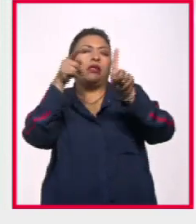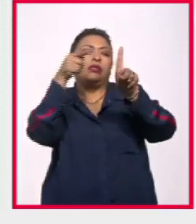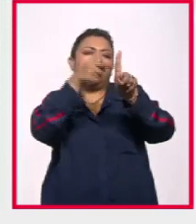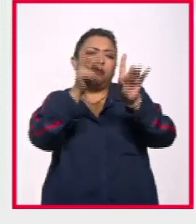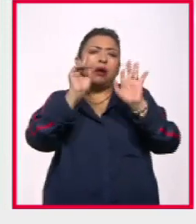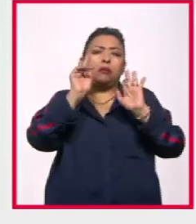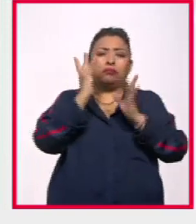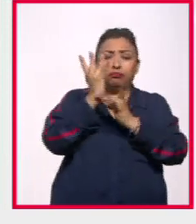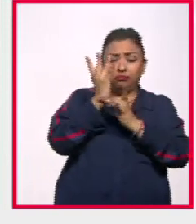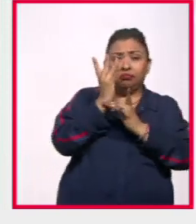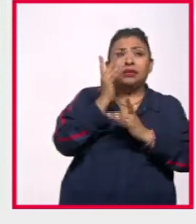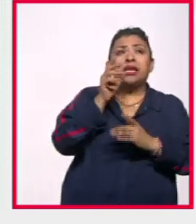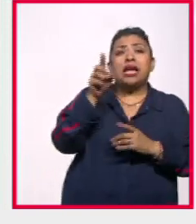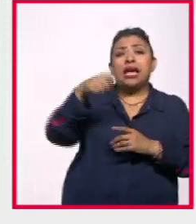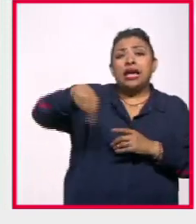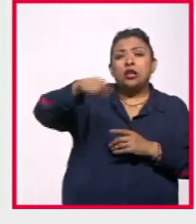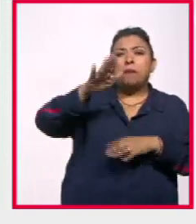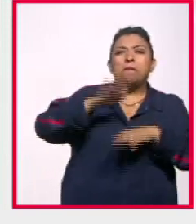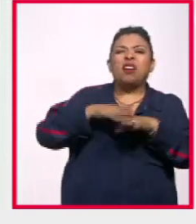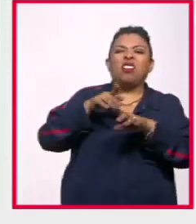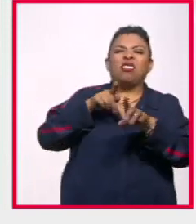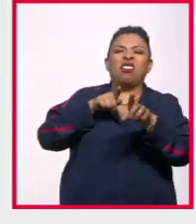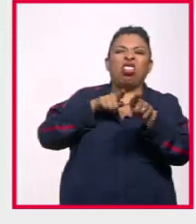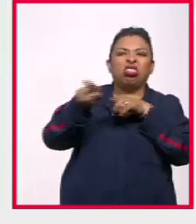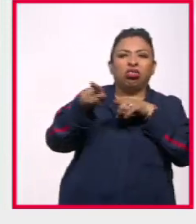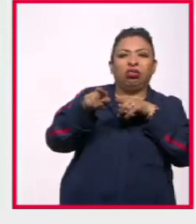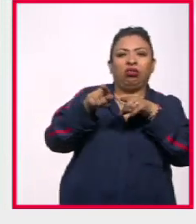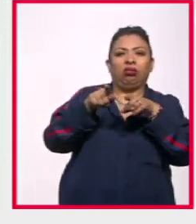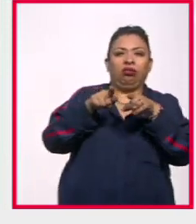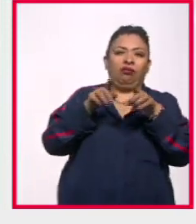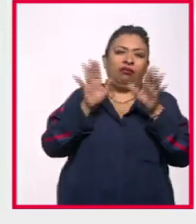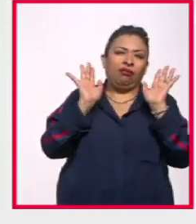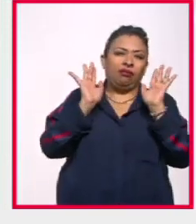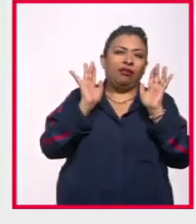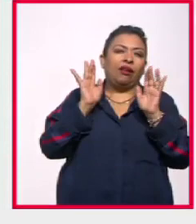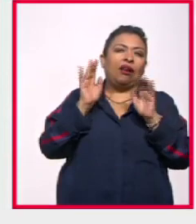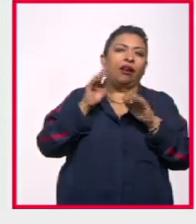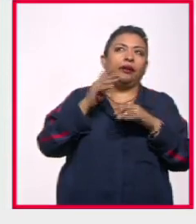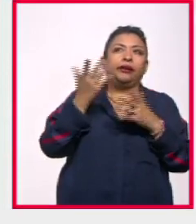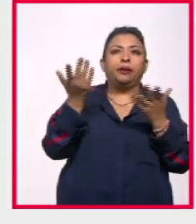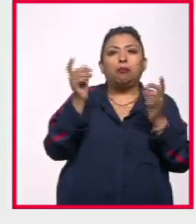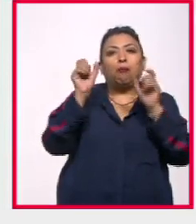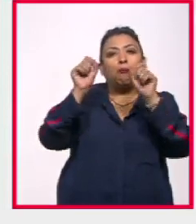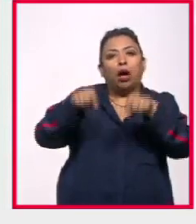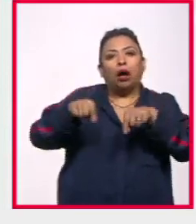Pero como dices, ellos manejan más la burla, el choteo,